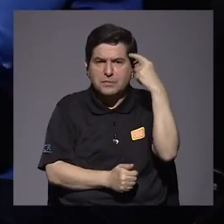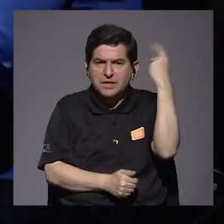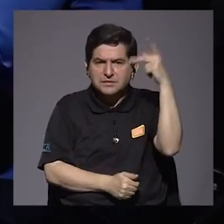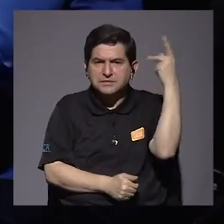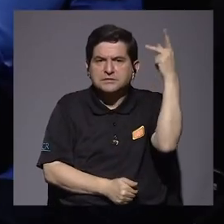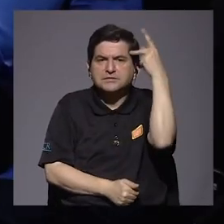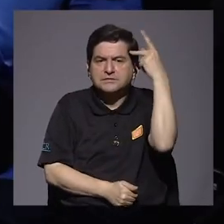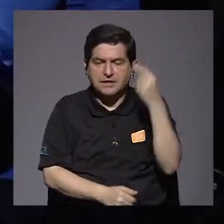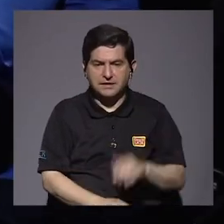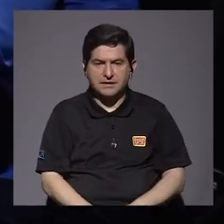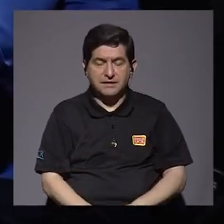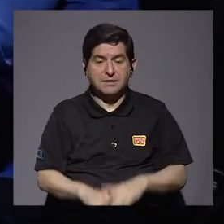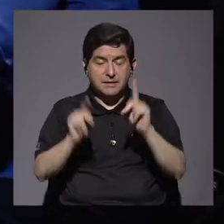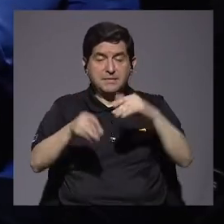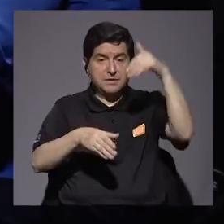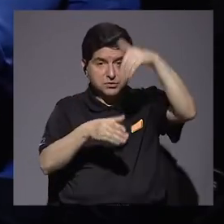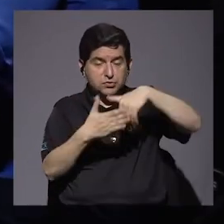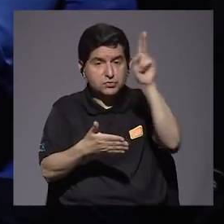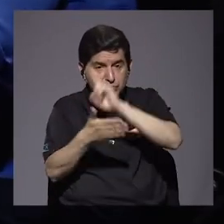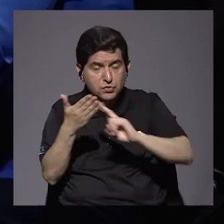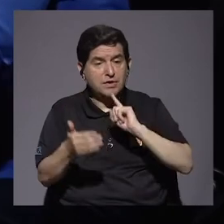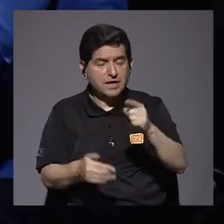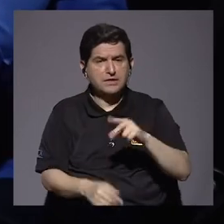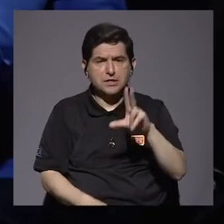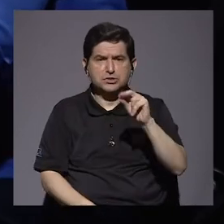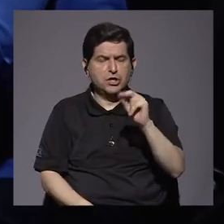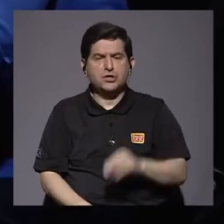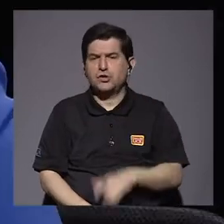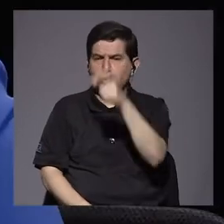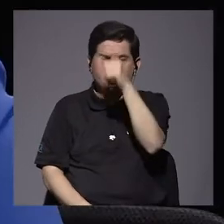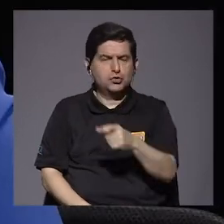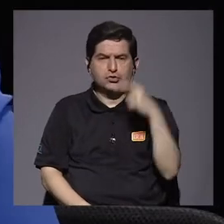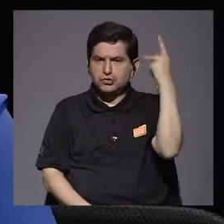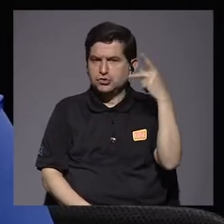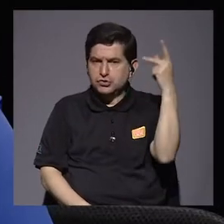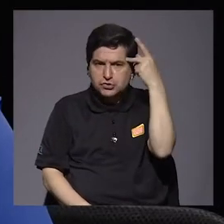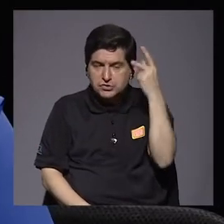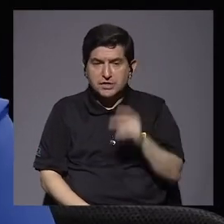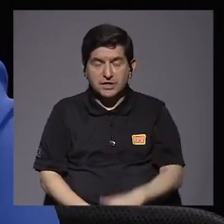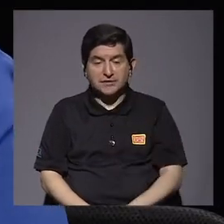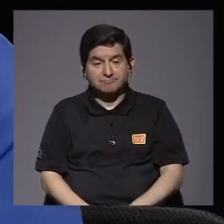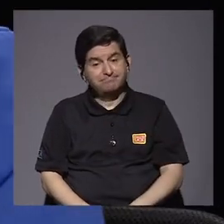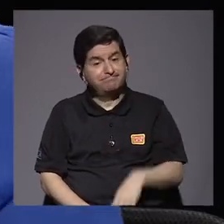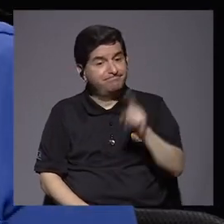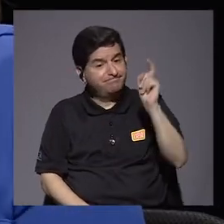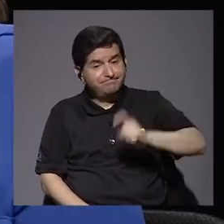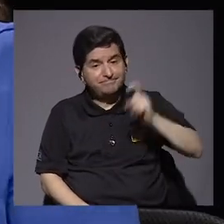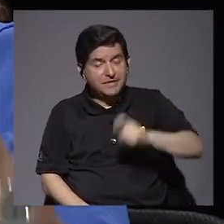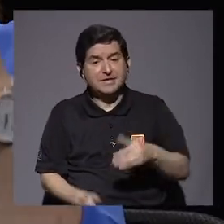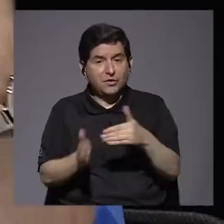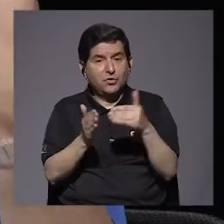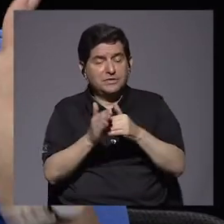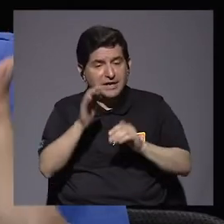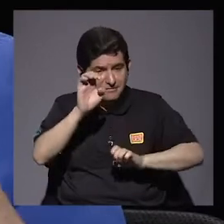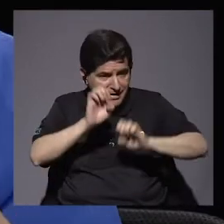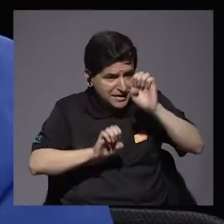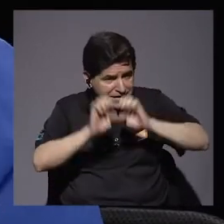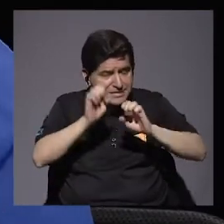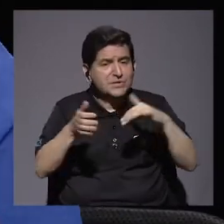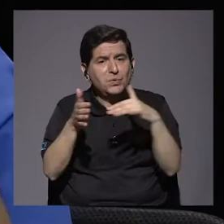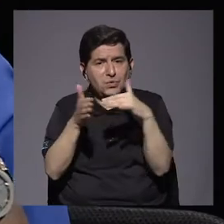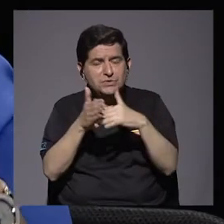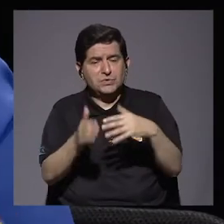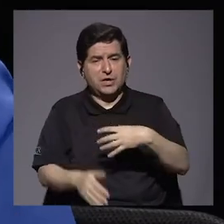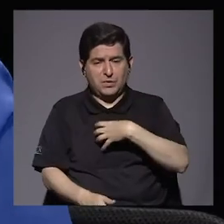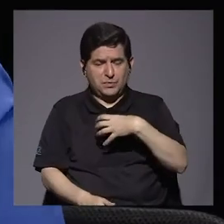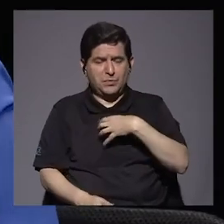Y yo digo que el que está en la universidad y dice que no es un ser político, pues realmente tendría que revalorar y reestudiar